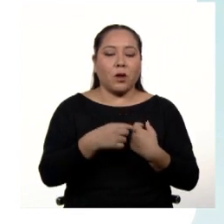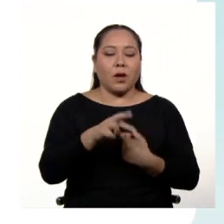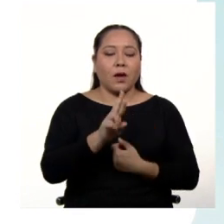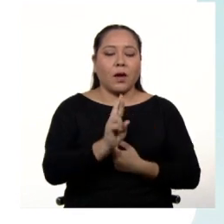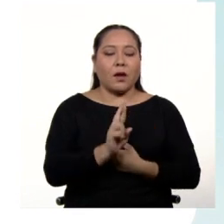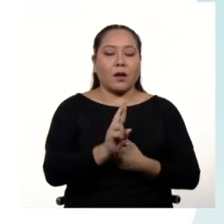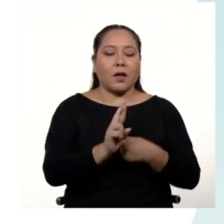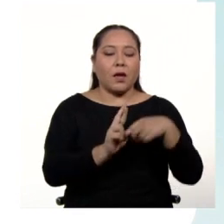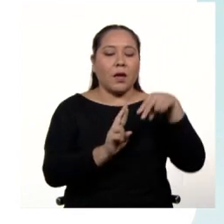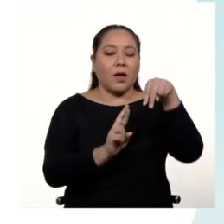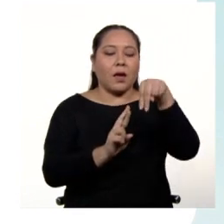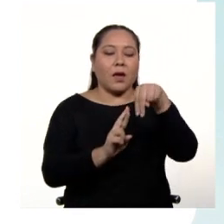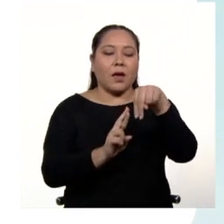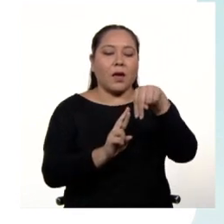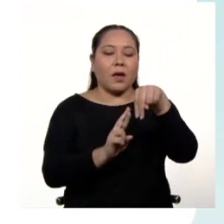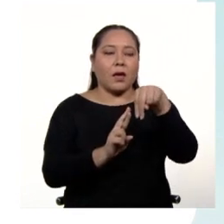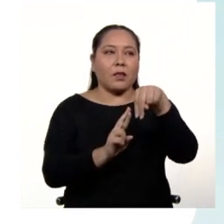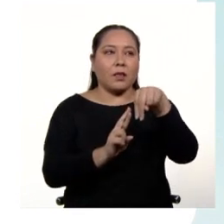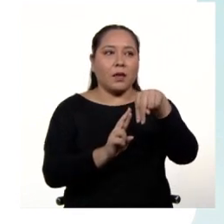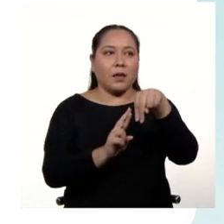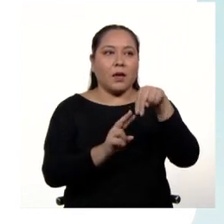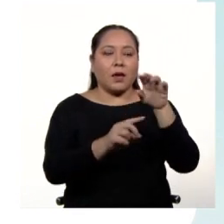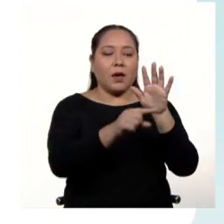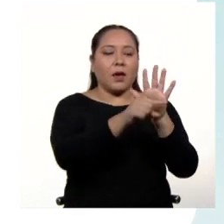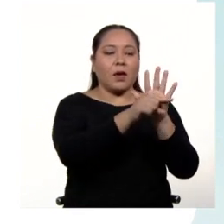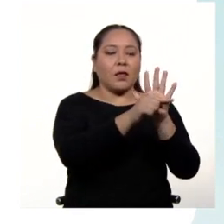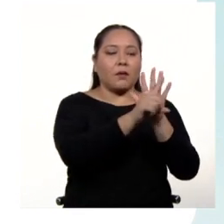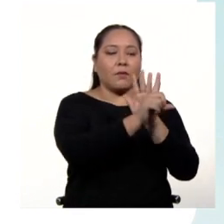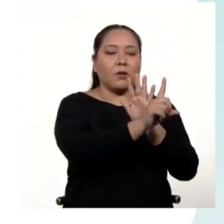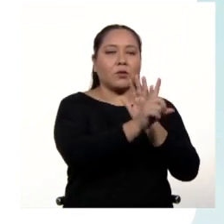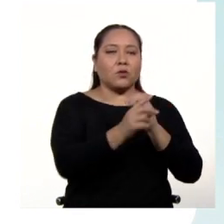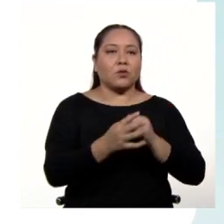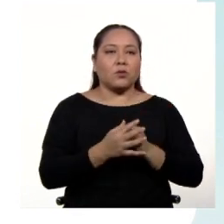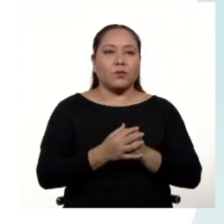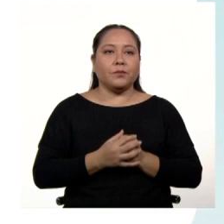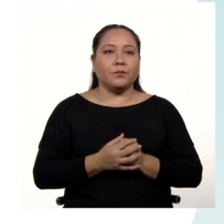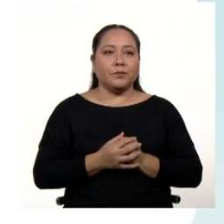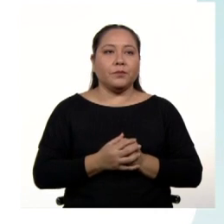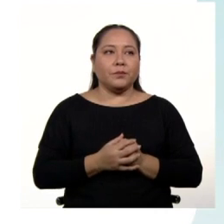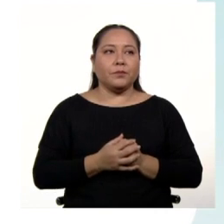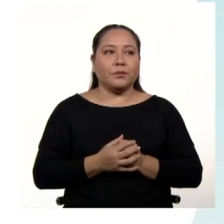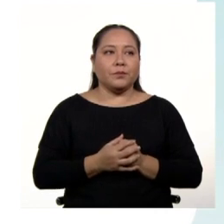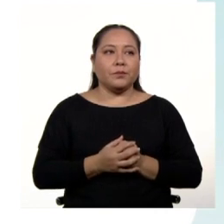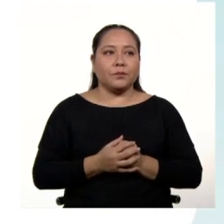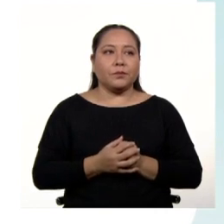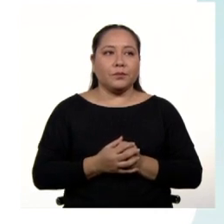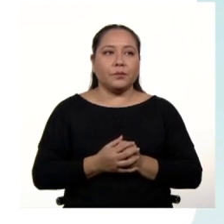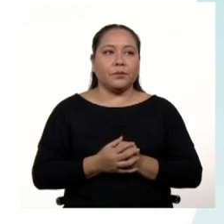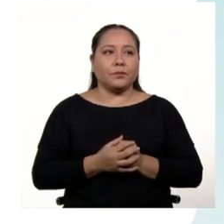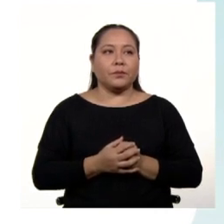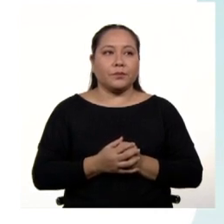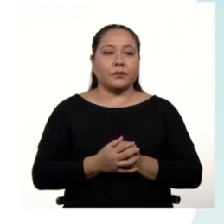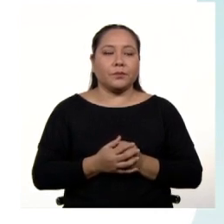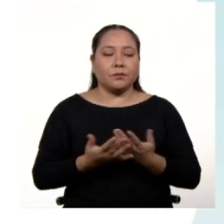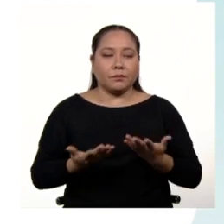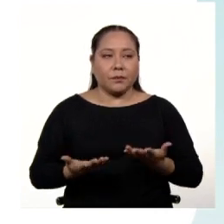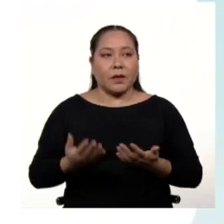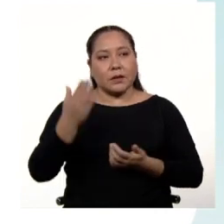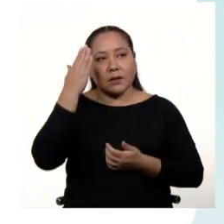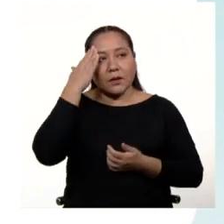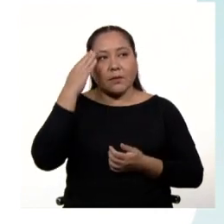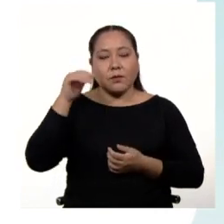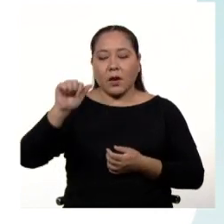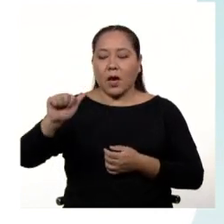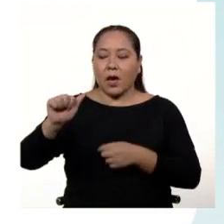razón R elevada a la sustracción del número de términos n-1, donde A